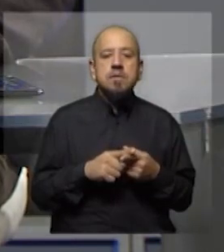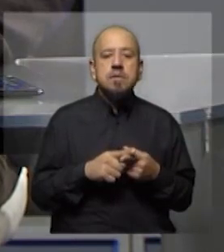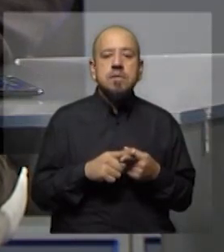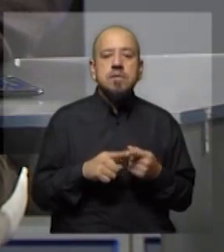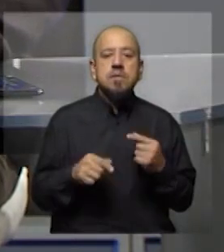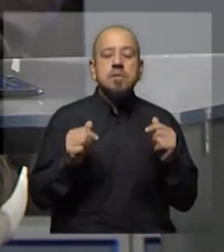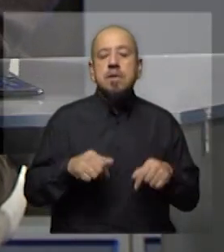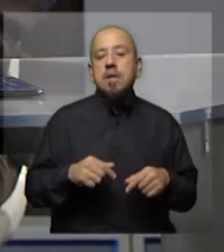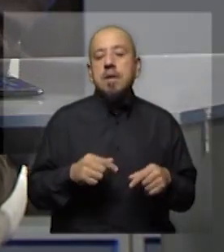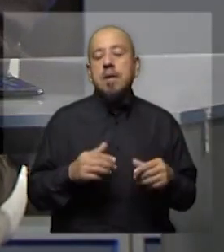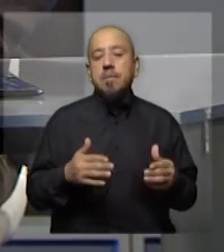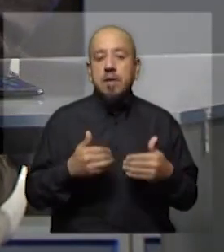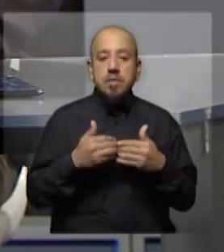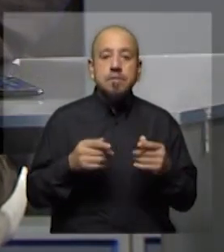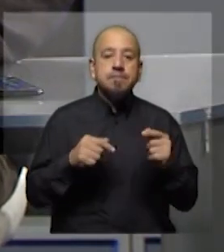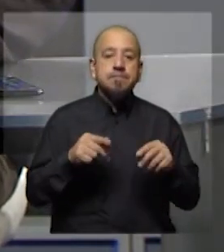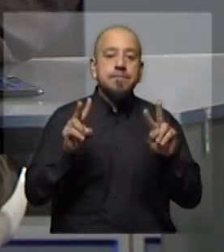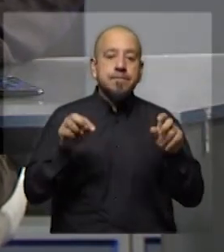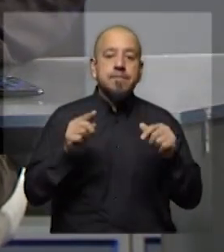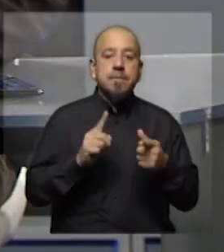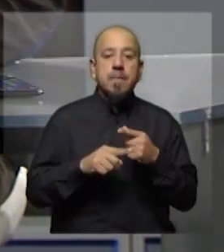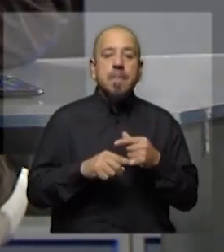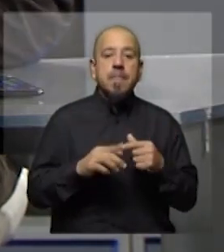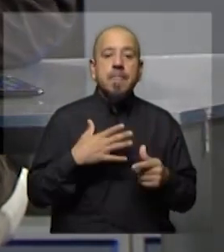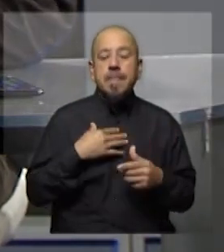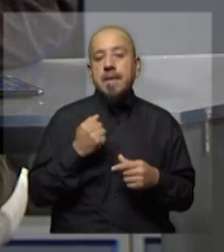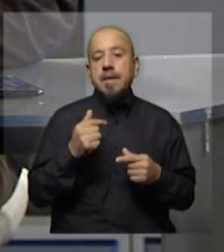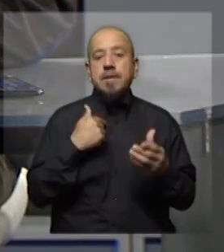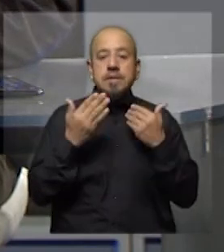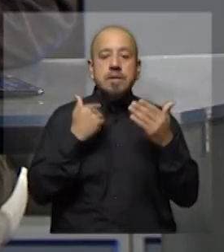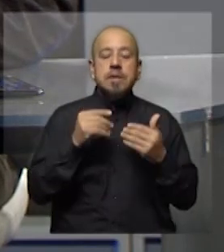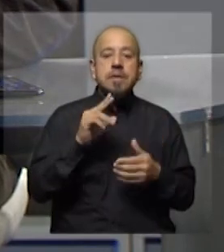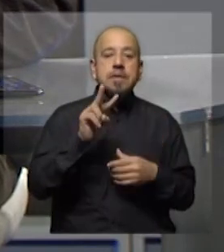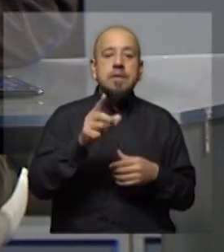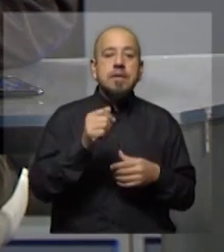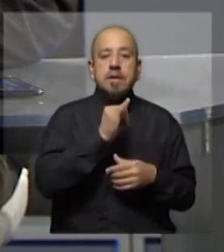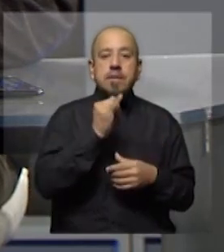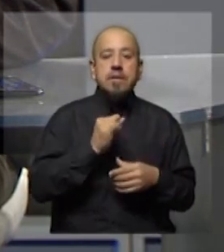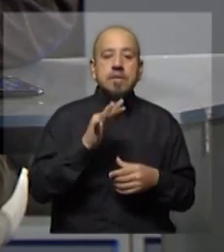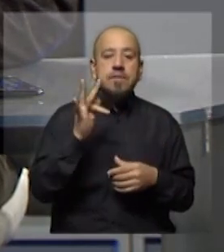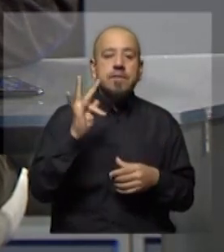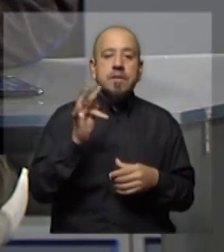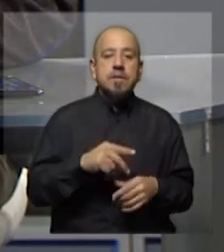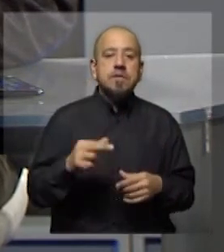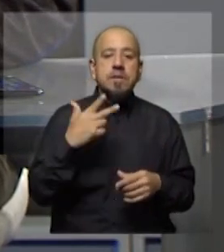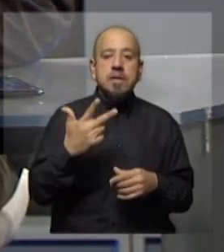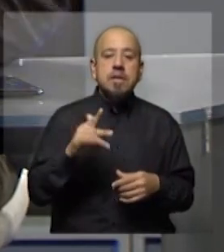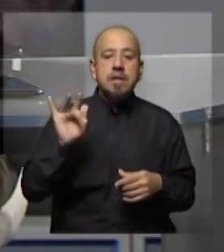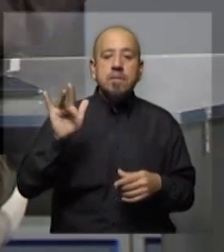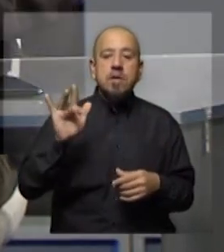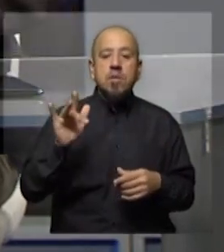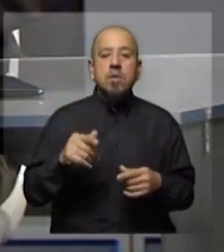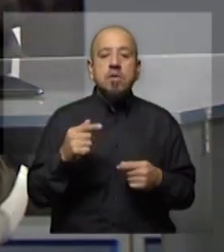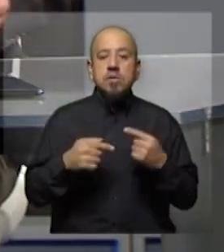aquí estamos y con estos temas entre manos que nos apasionan hablar de Iván Ferreira y hablar en tres partes en tres miércoles consecutivos